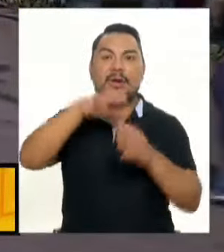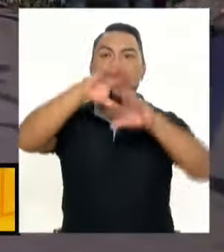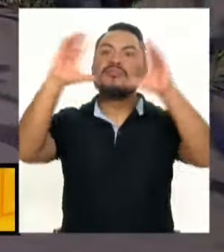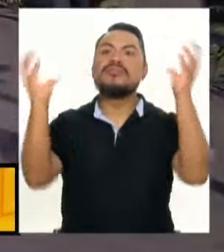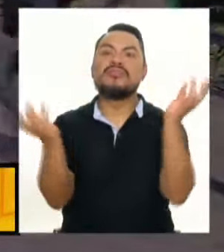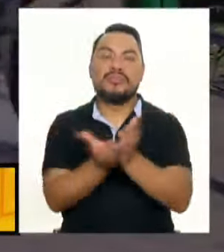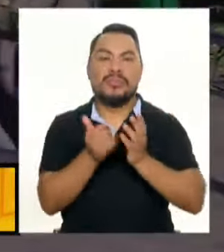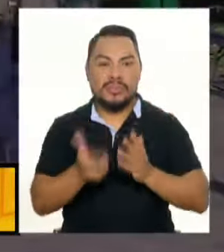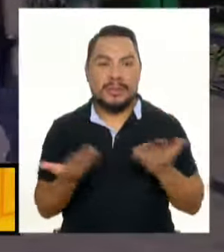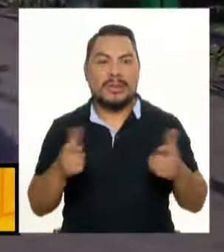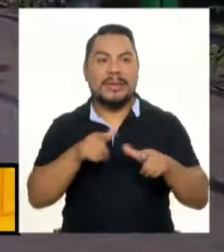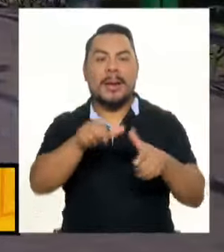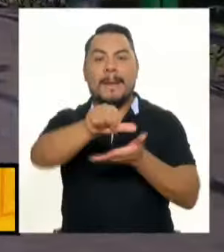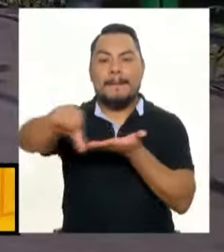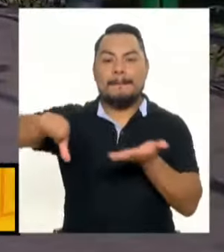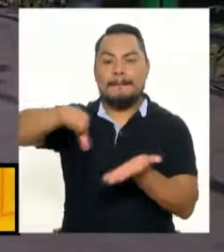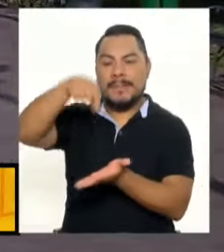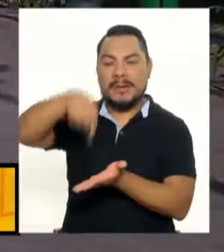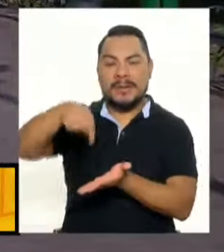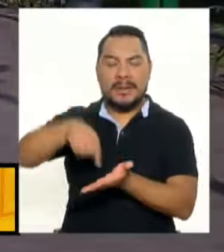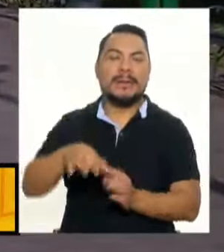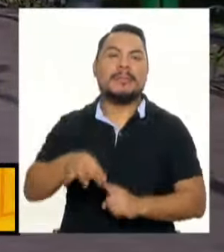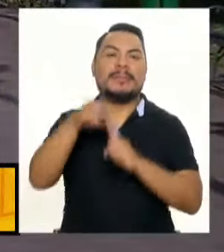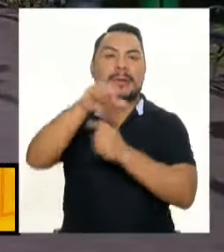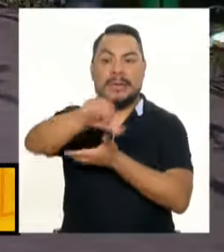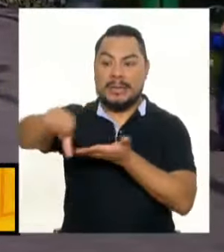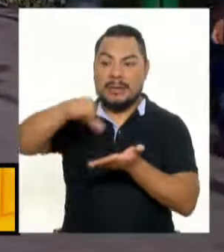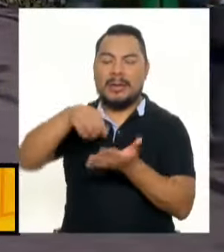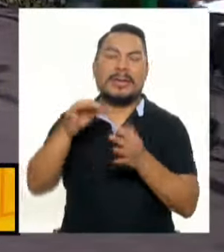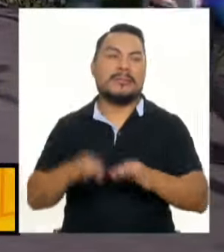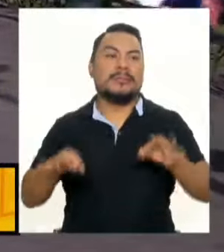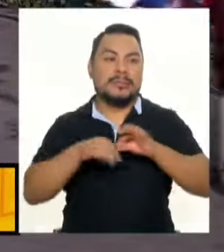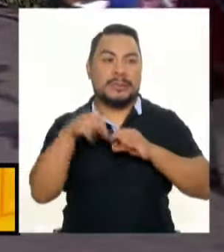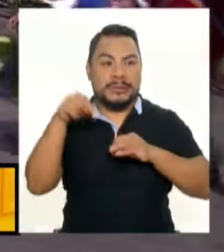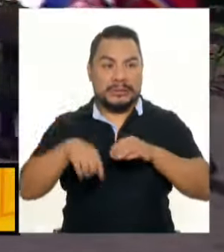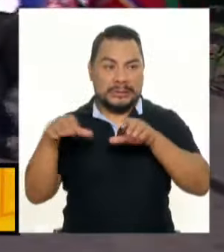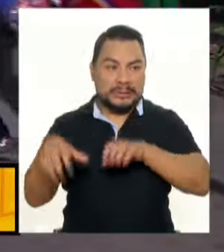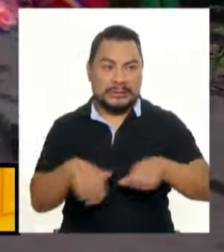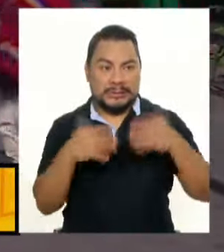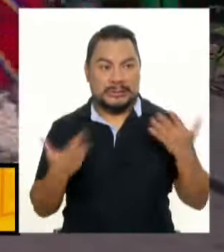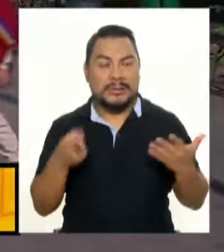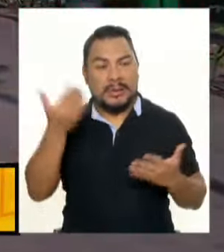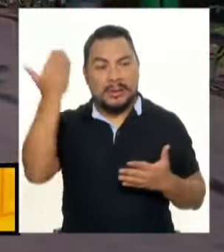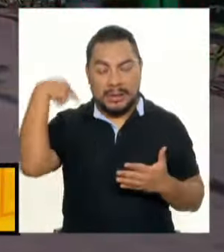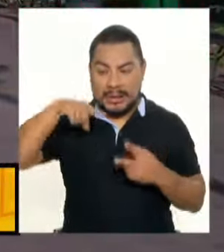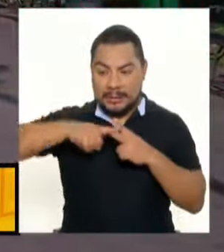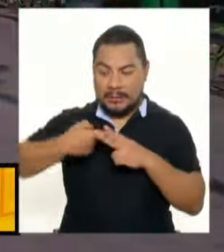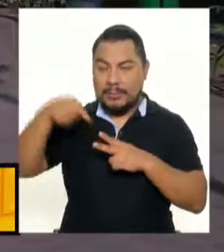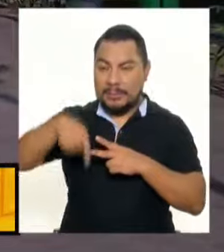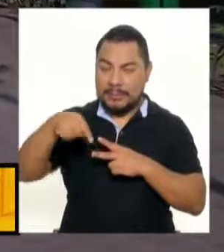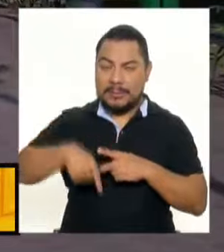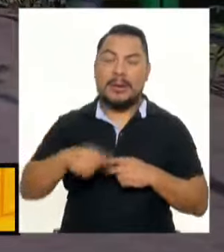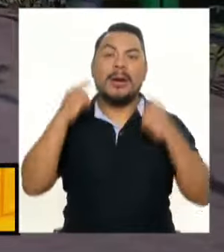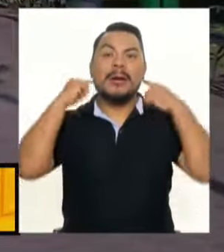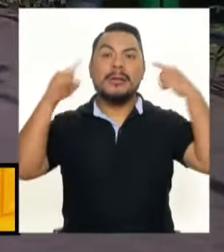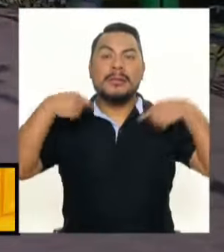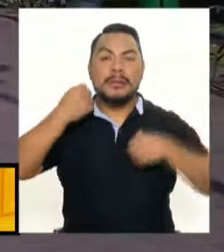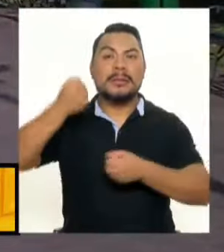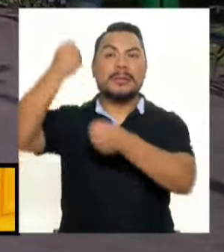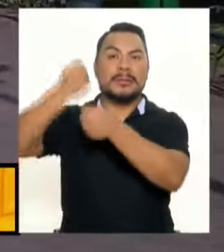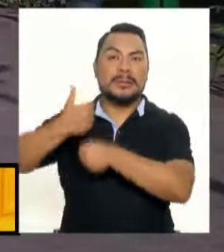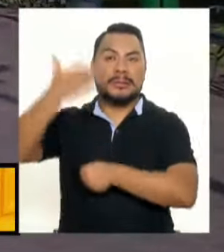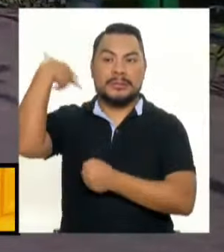Haukaipata, que es la plaza principal. Esta plaza es histórica. Acá se hacía. Históricamente, acá se empezó cuando Pachacútec decretó